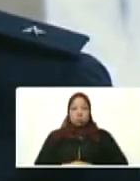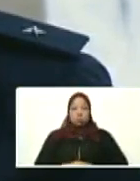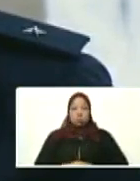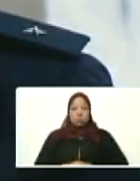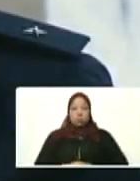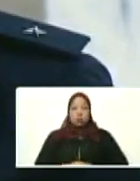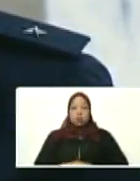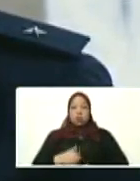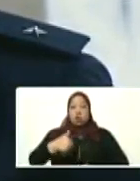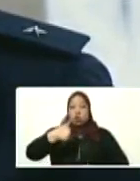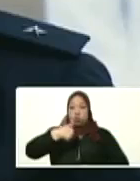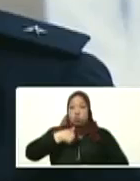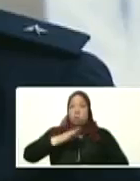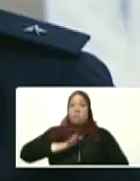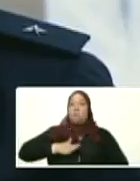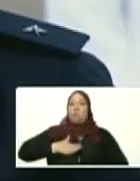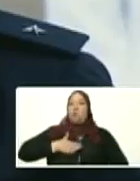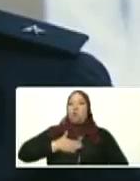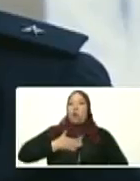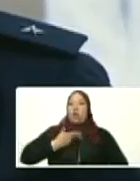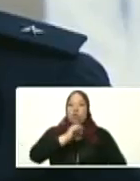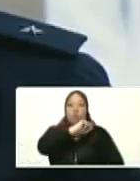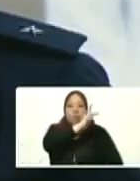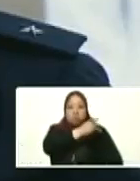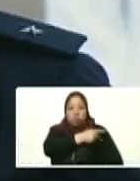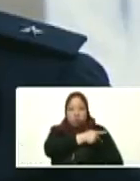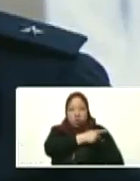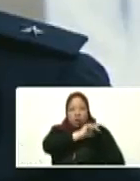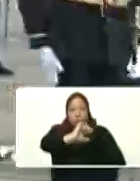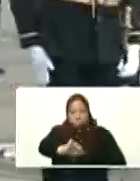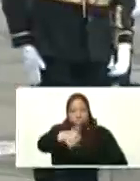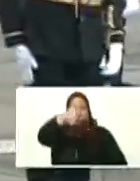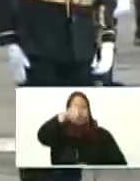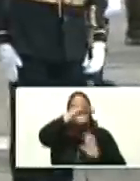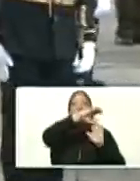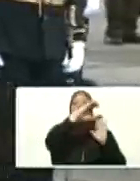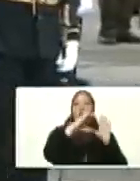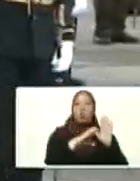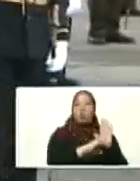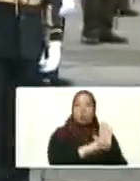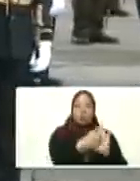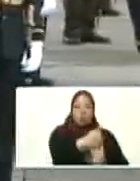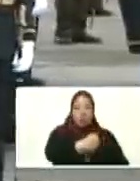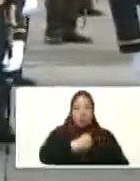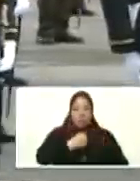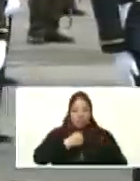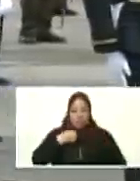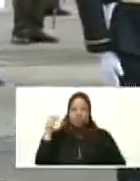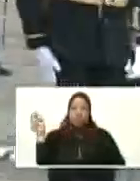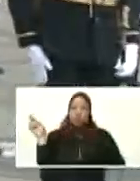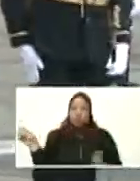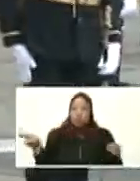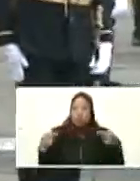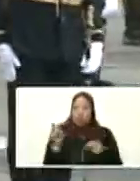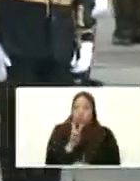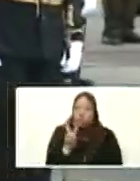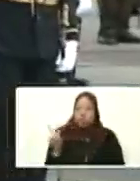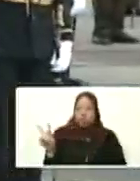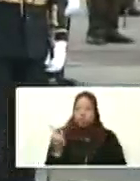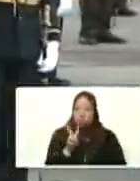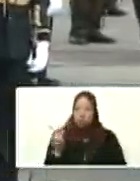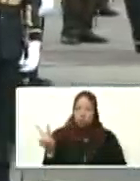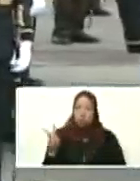Por autoridad suprema que me entrega la Constitución de la República Bolivariana,